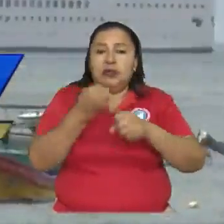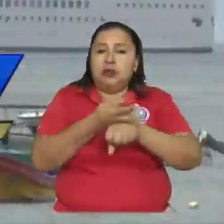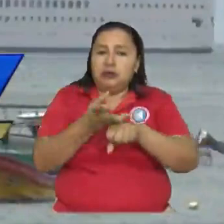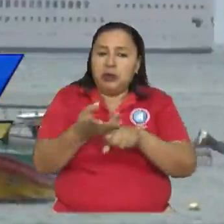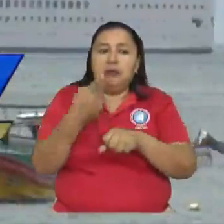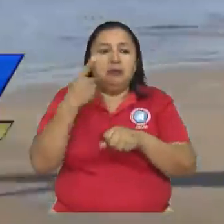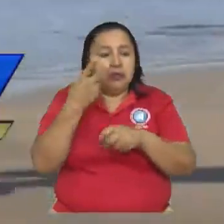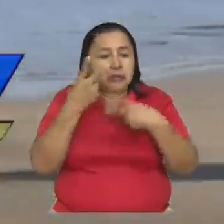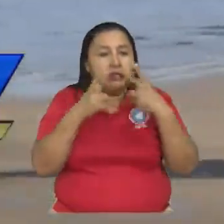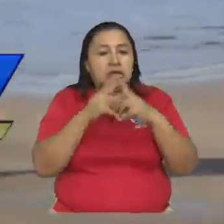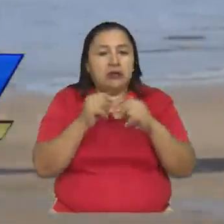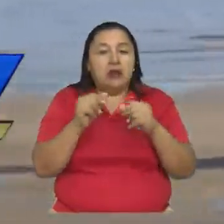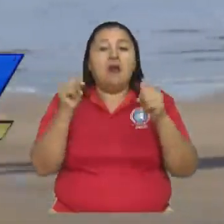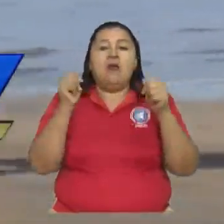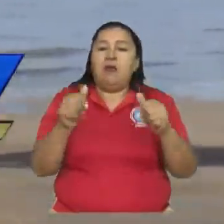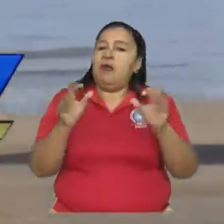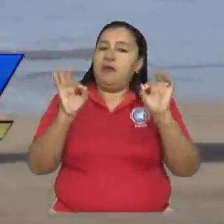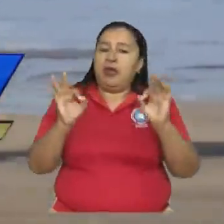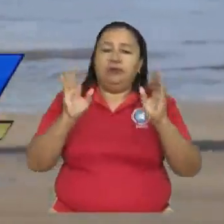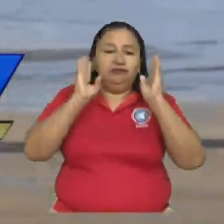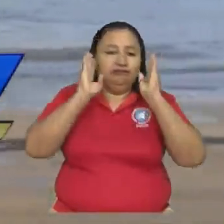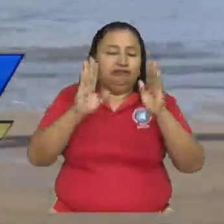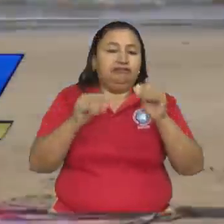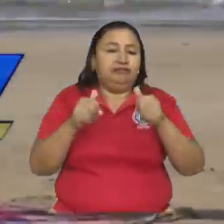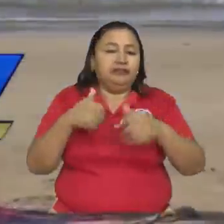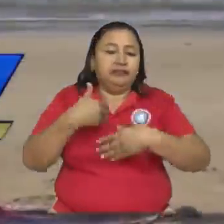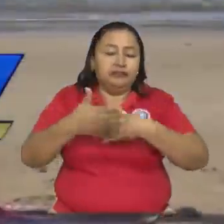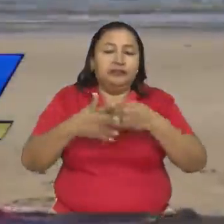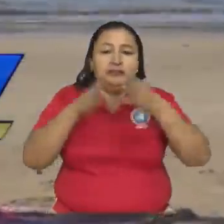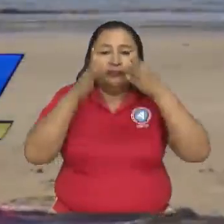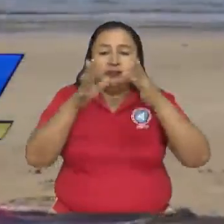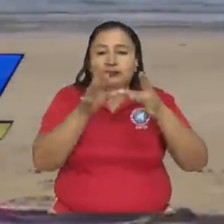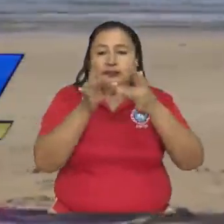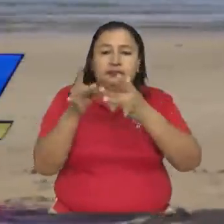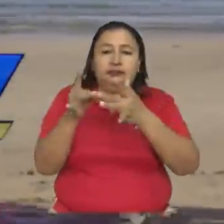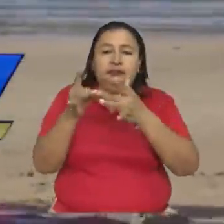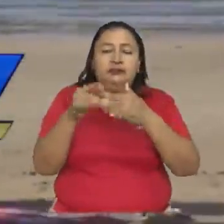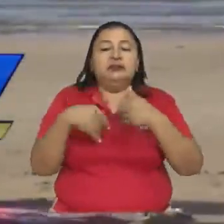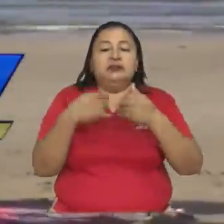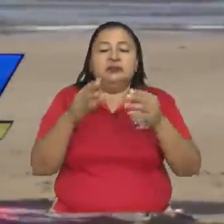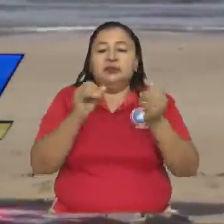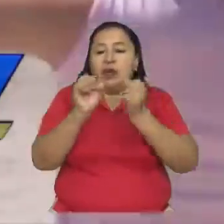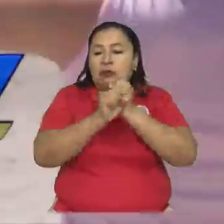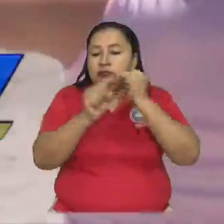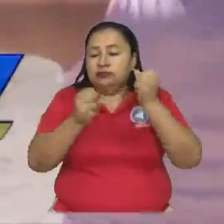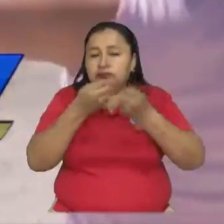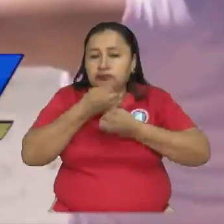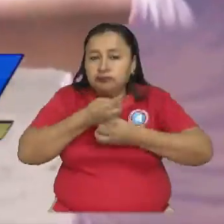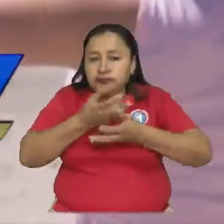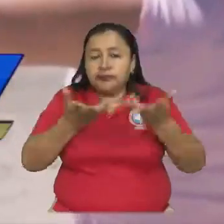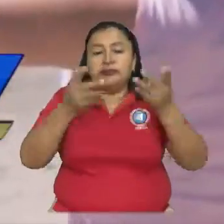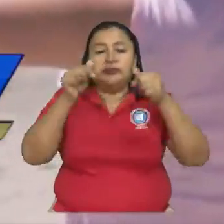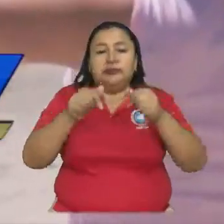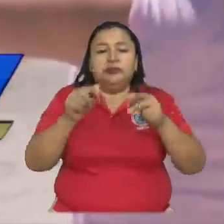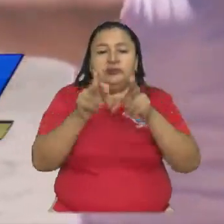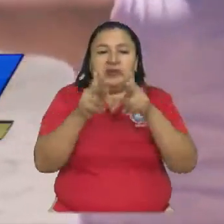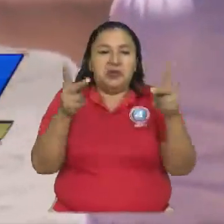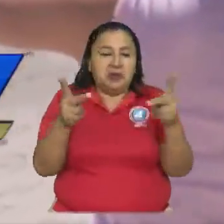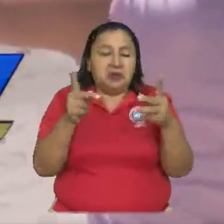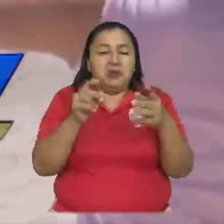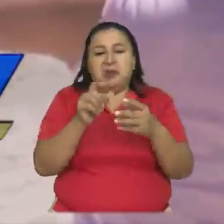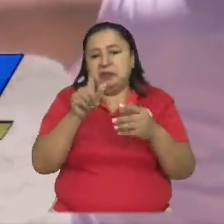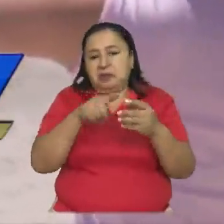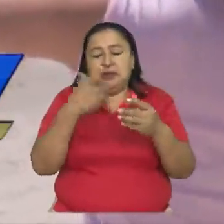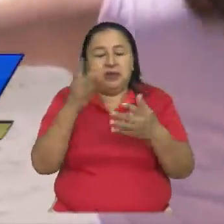Entonces estaremos dando una atención también especial a los temas de las publicaciones.